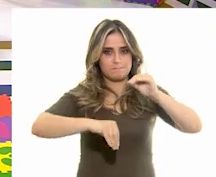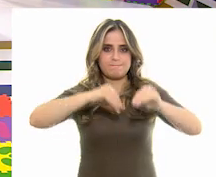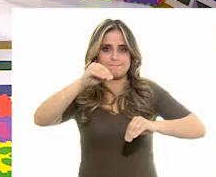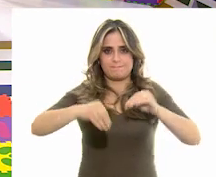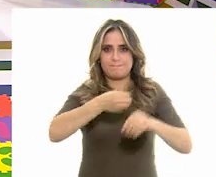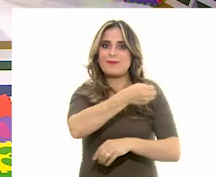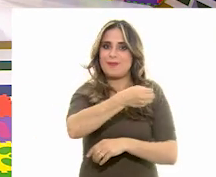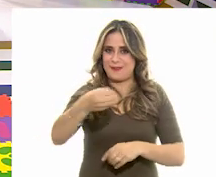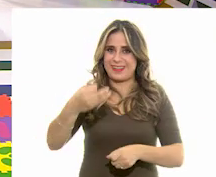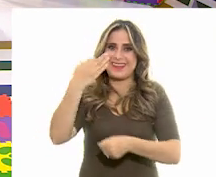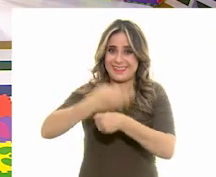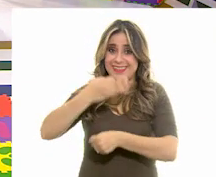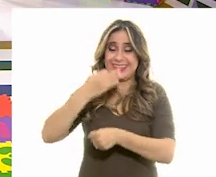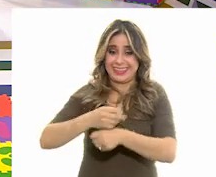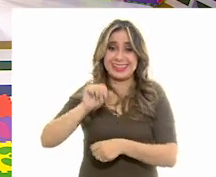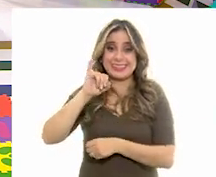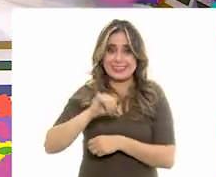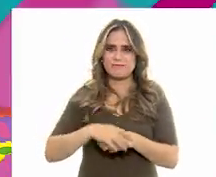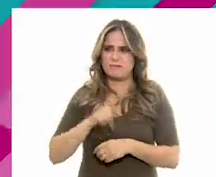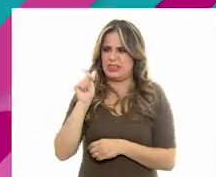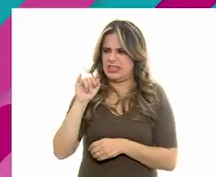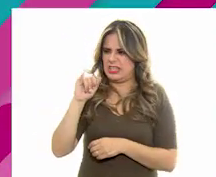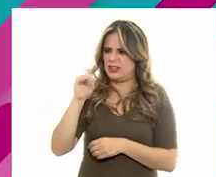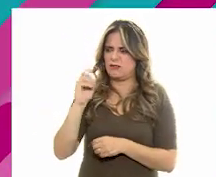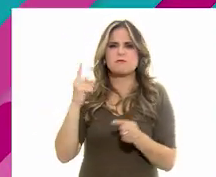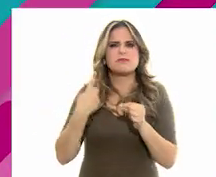Perfecto. Vamos a ver. ¿Quién es Tito?